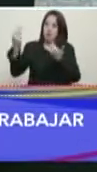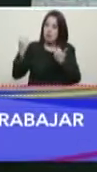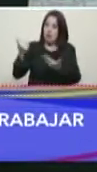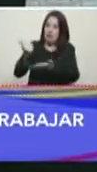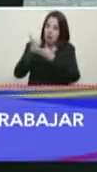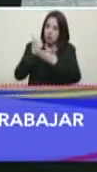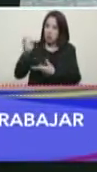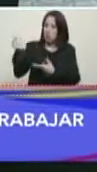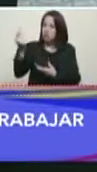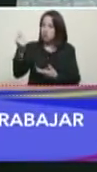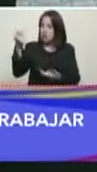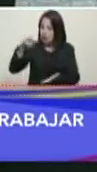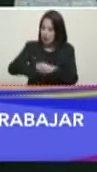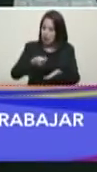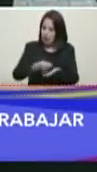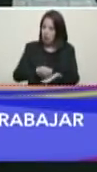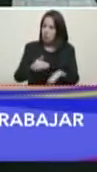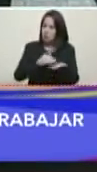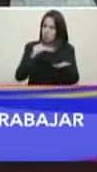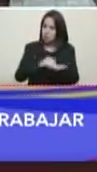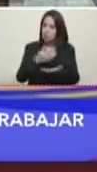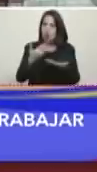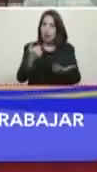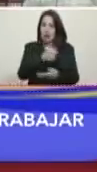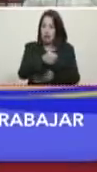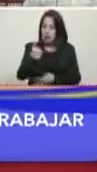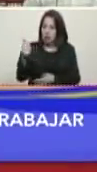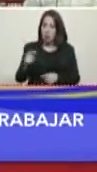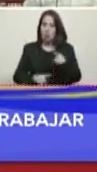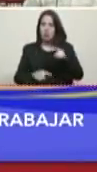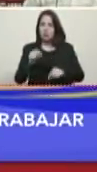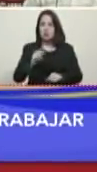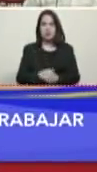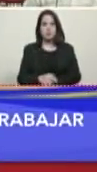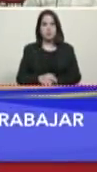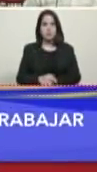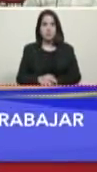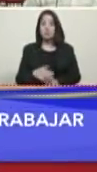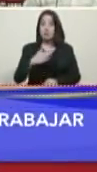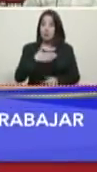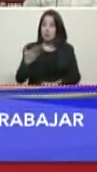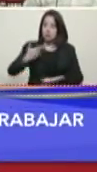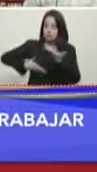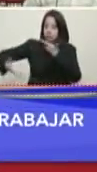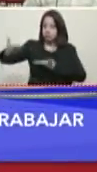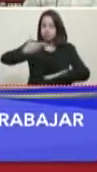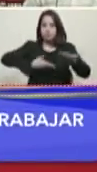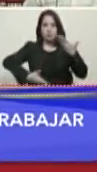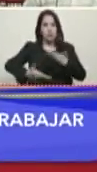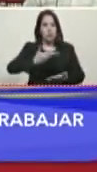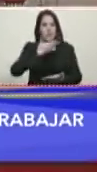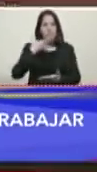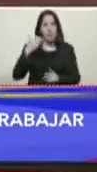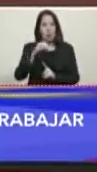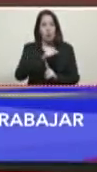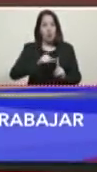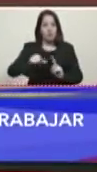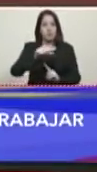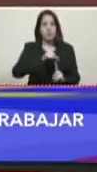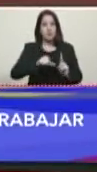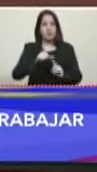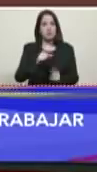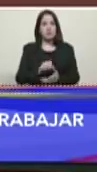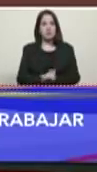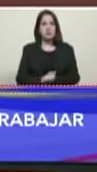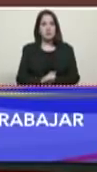recursos y tu capacidad a resolver esto y esto y te vas a beneficiar porque vas a tener un mejor entorno para el